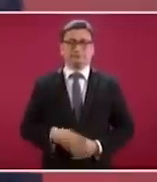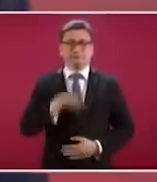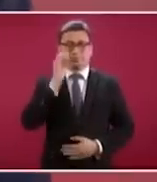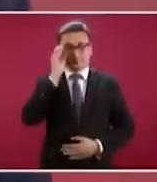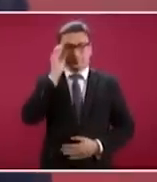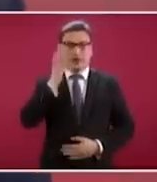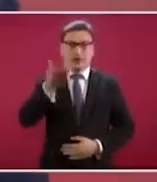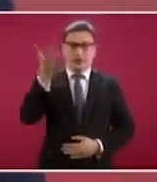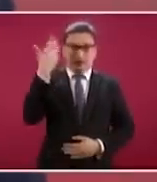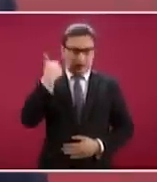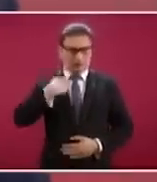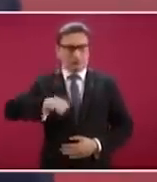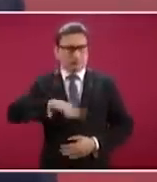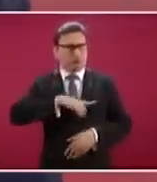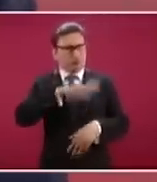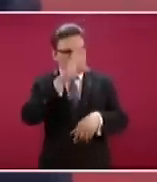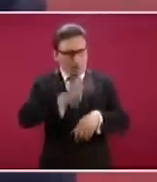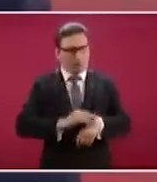pedíamos permiso,